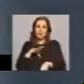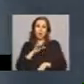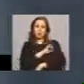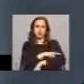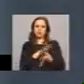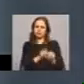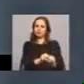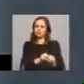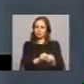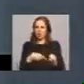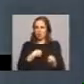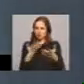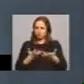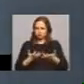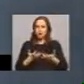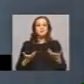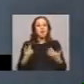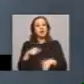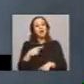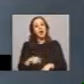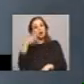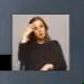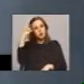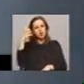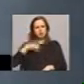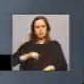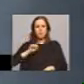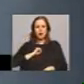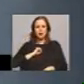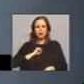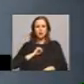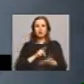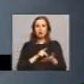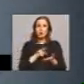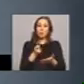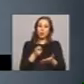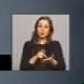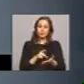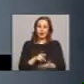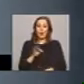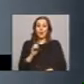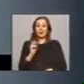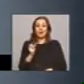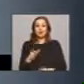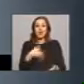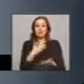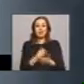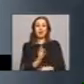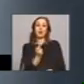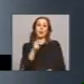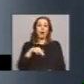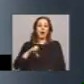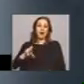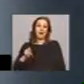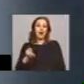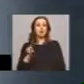Entonces, en ese sentido, pues le dijo, sí, va a haber una monarquía en España, espere usted un poco, y tuvieron que esperar 40 años a Juan Carlos.